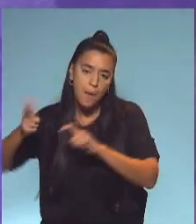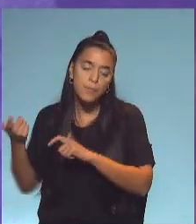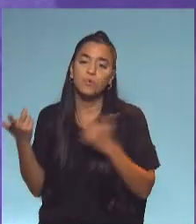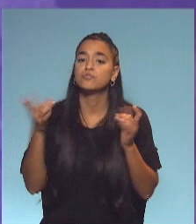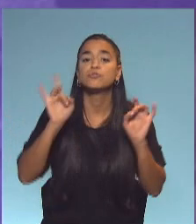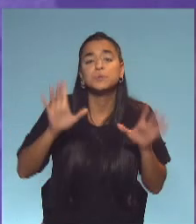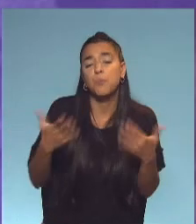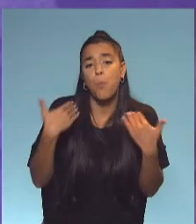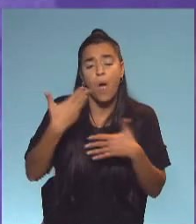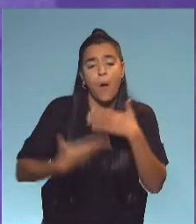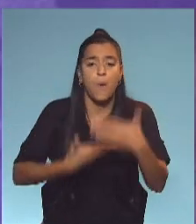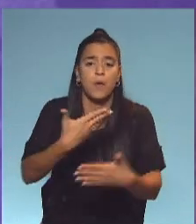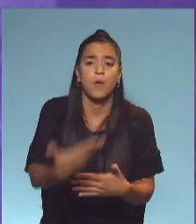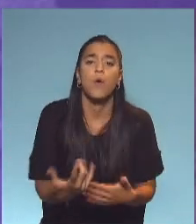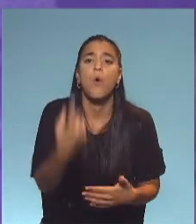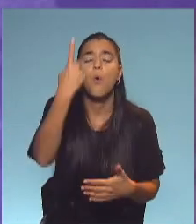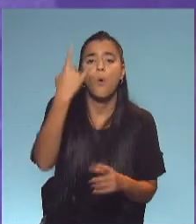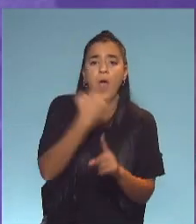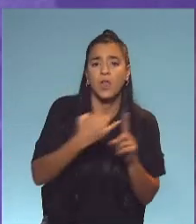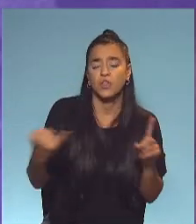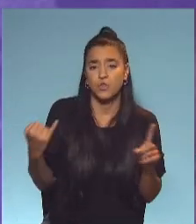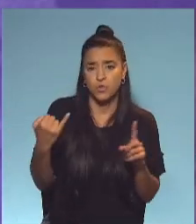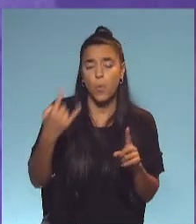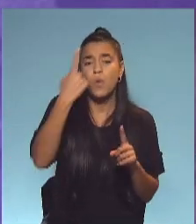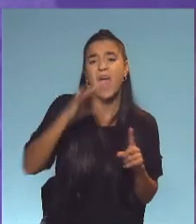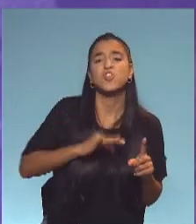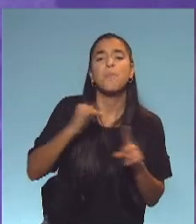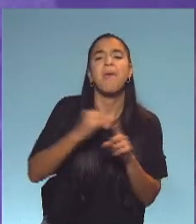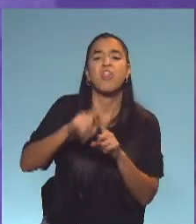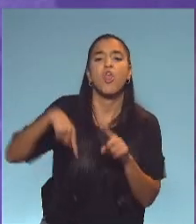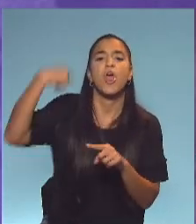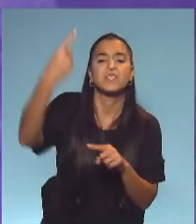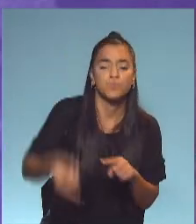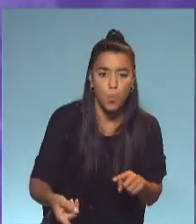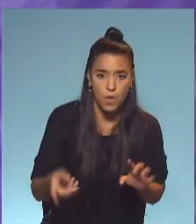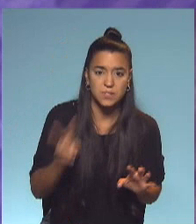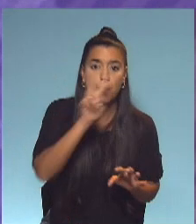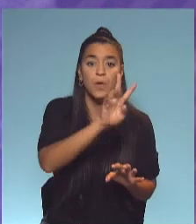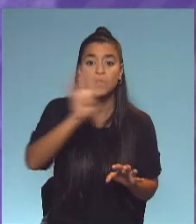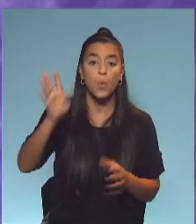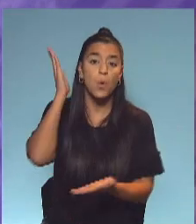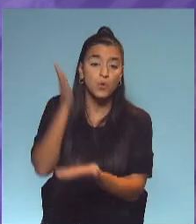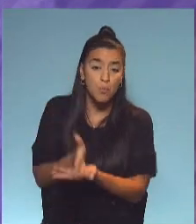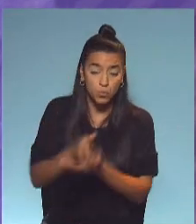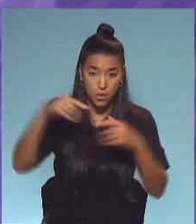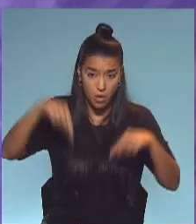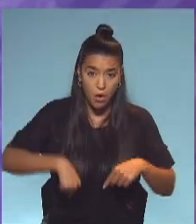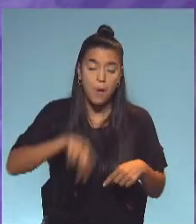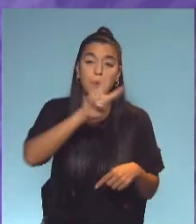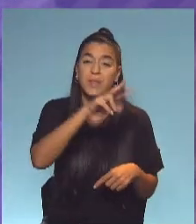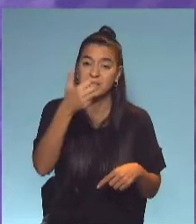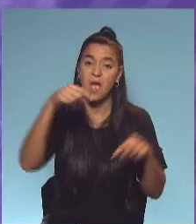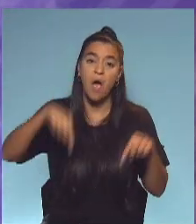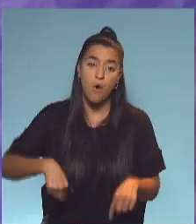fue posible avanzar 1 año y medio más tarde. De los 24 imputados actuales, eran 26,